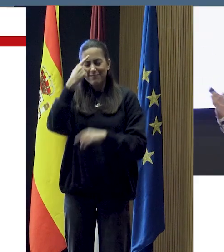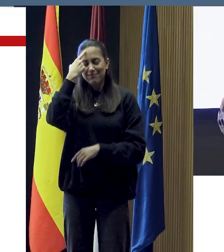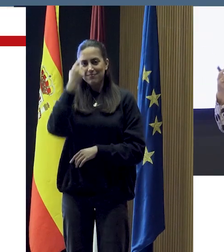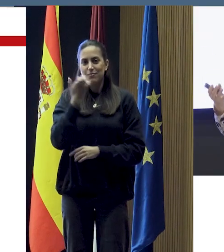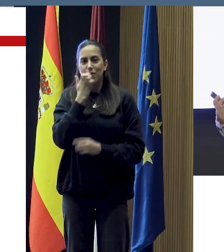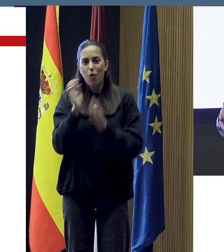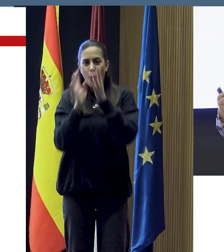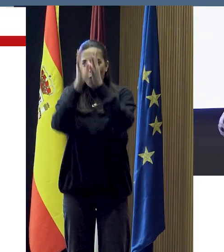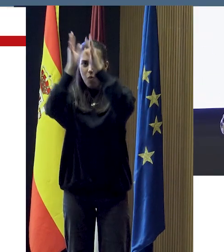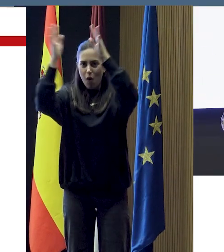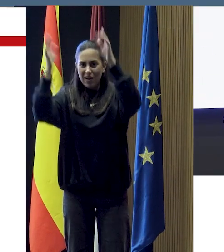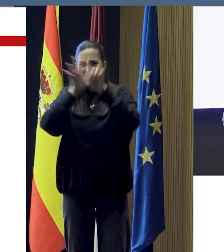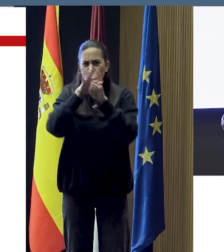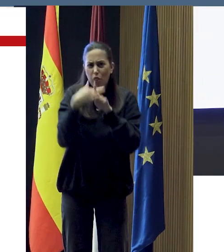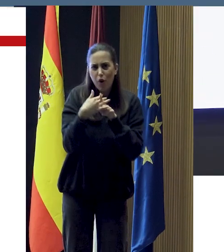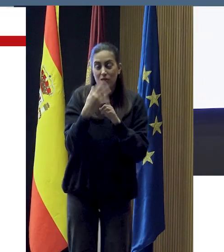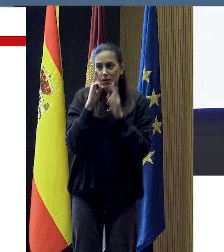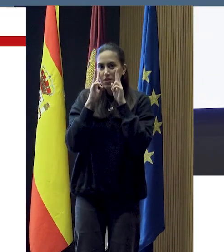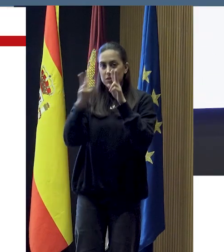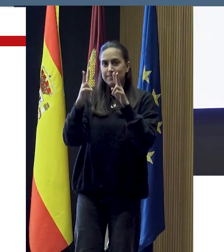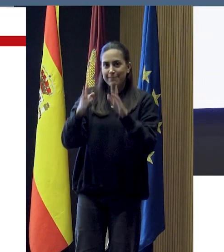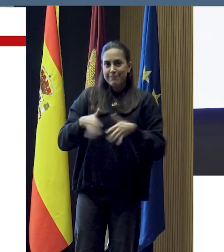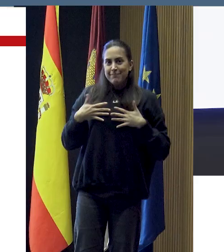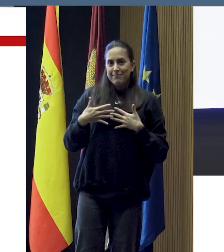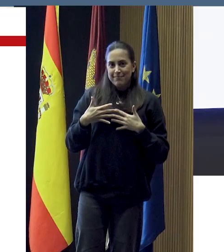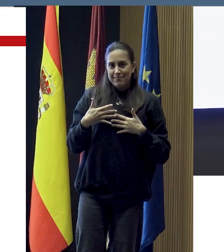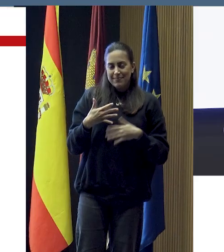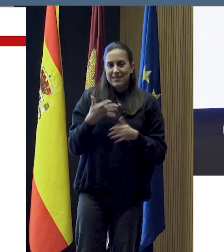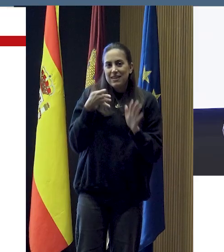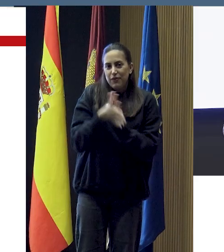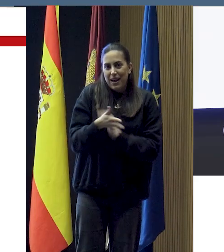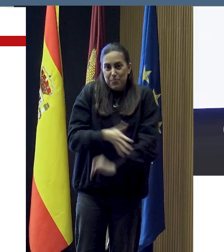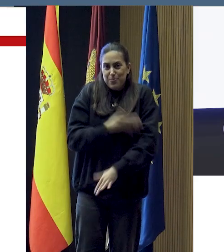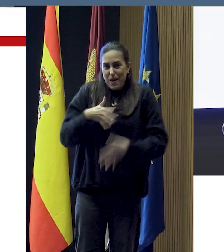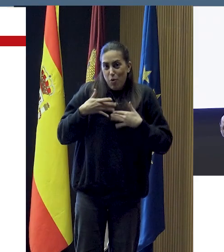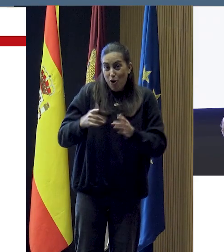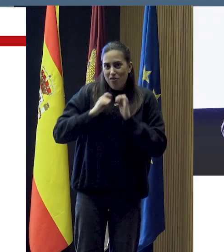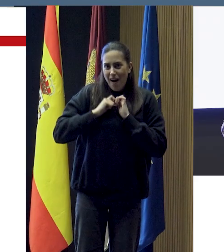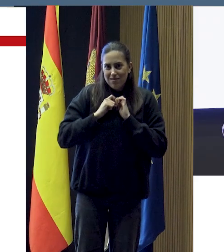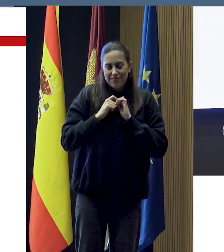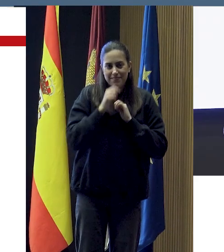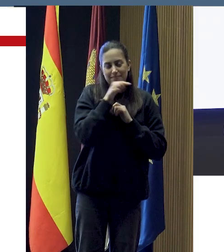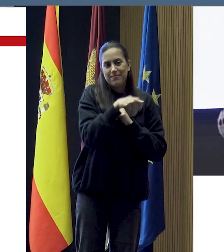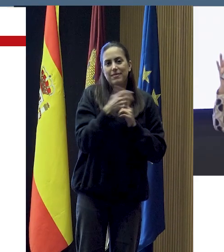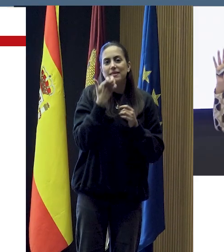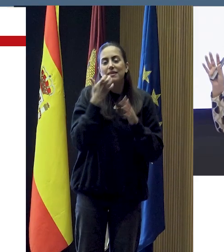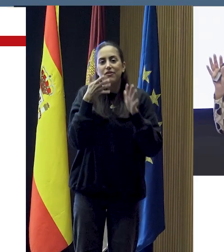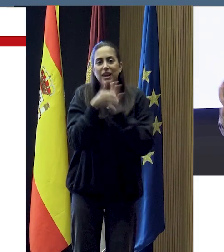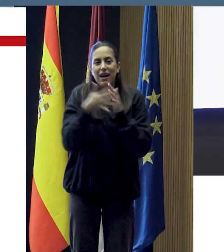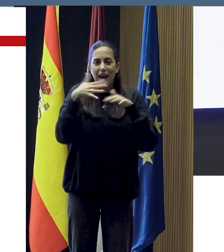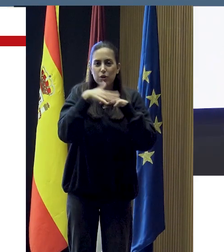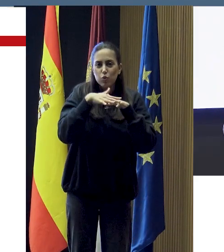que salía, etcétera, y bueno, por supuesto, toda la conmoción emocional que aquello nos creó. Por lo tanto, hay otras estructuras cerebrales, no